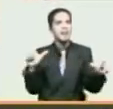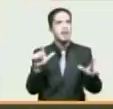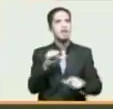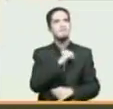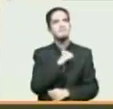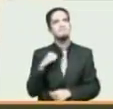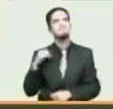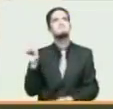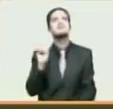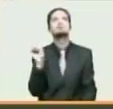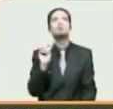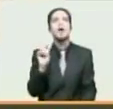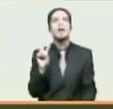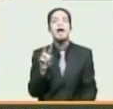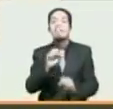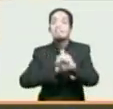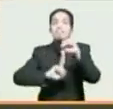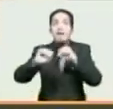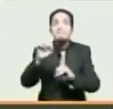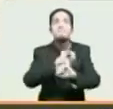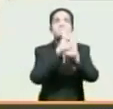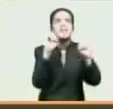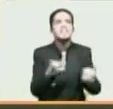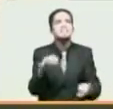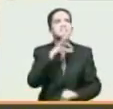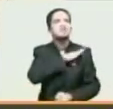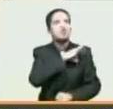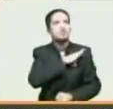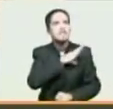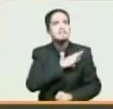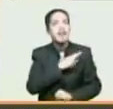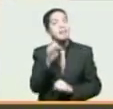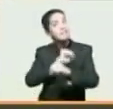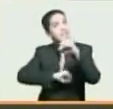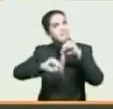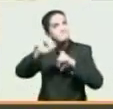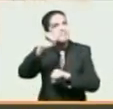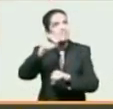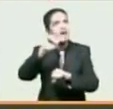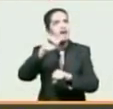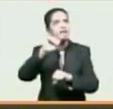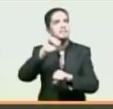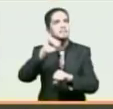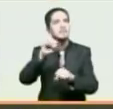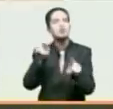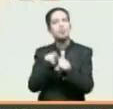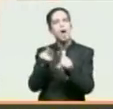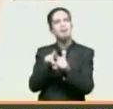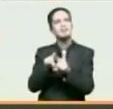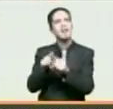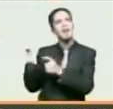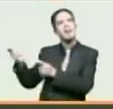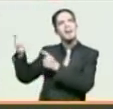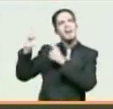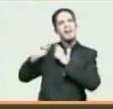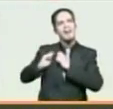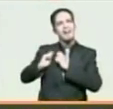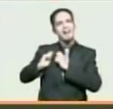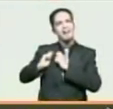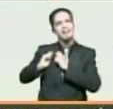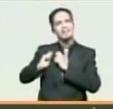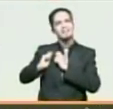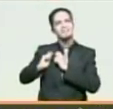para defender la felicidad social de nuestro pueblo, como lo heredamos en el concepto